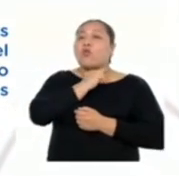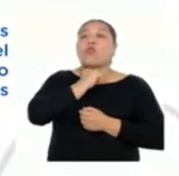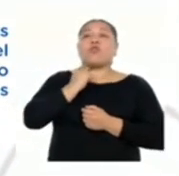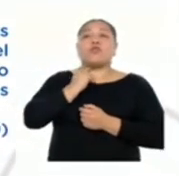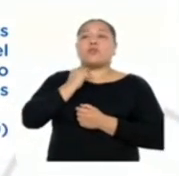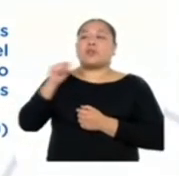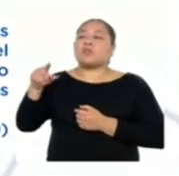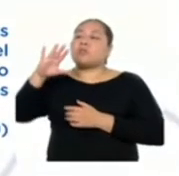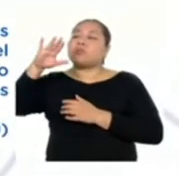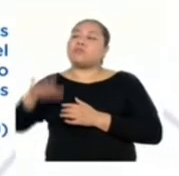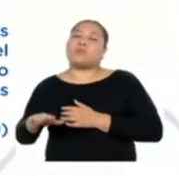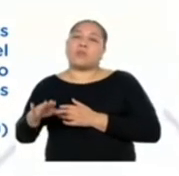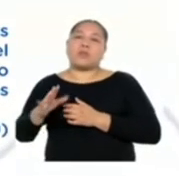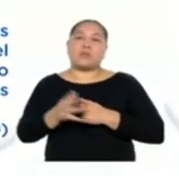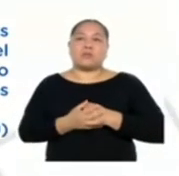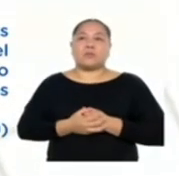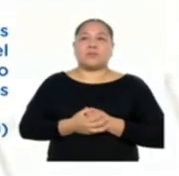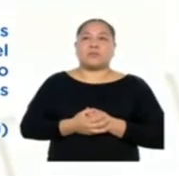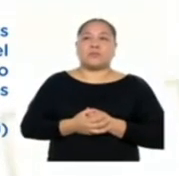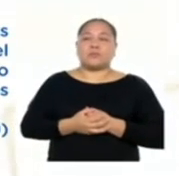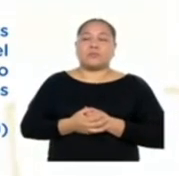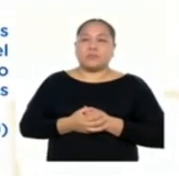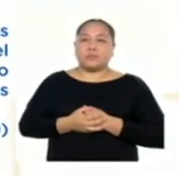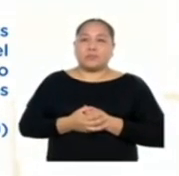de menores.